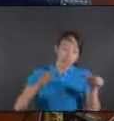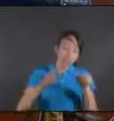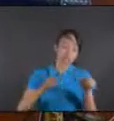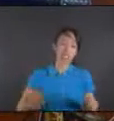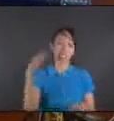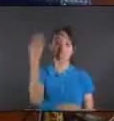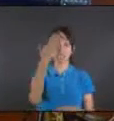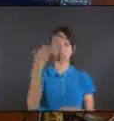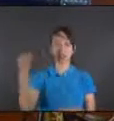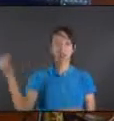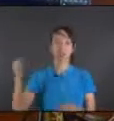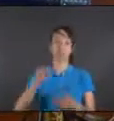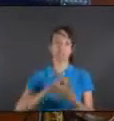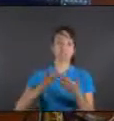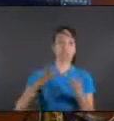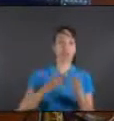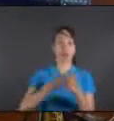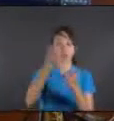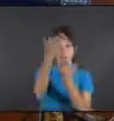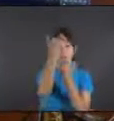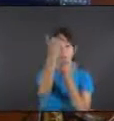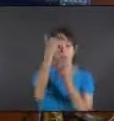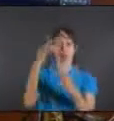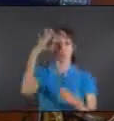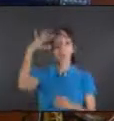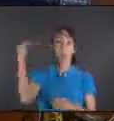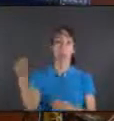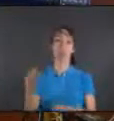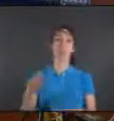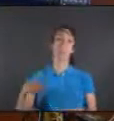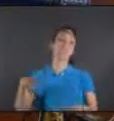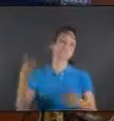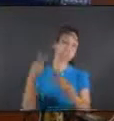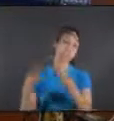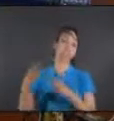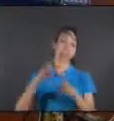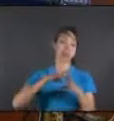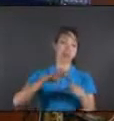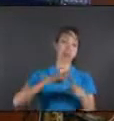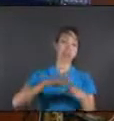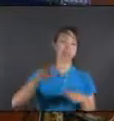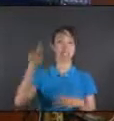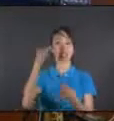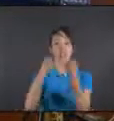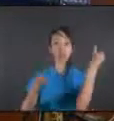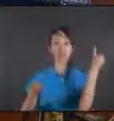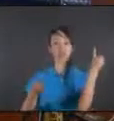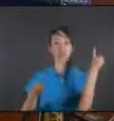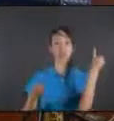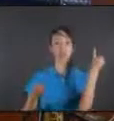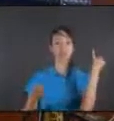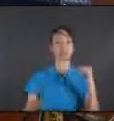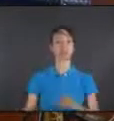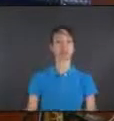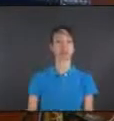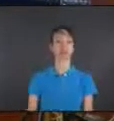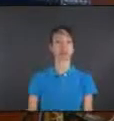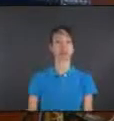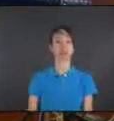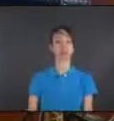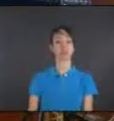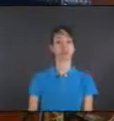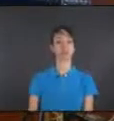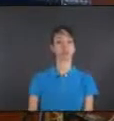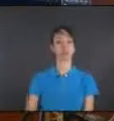Eso no está bien. Pues en el reinicio Dios trae un escudriñamiento de parte del Espíritu Santo con un